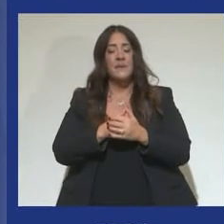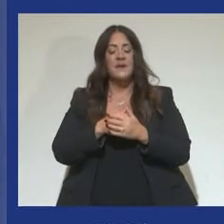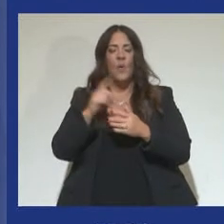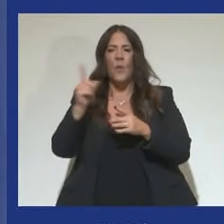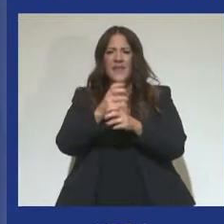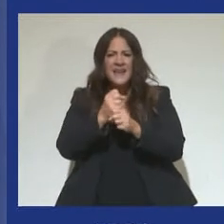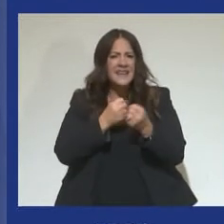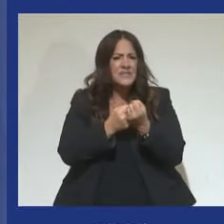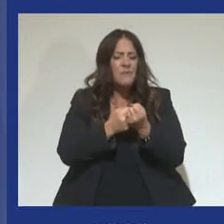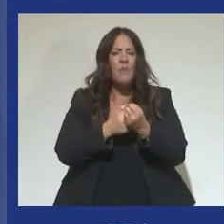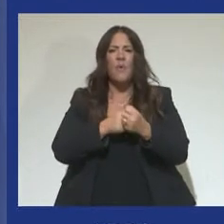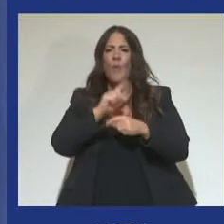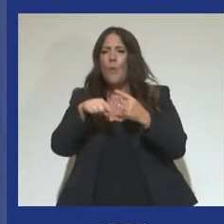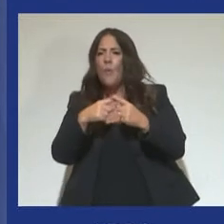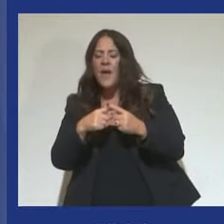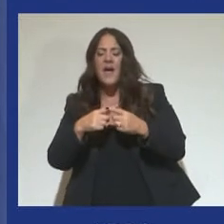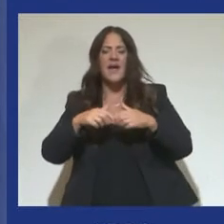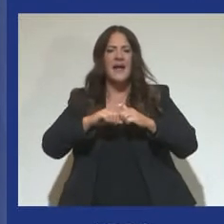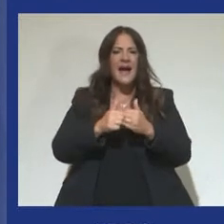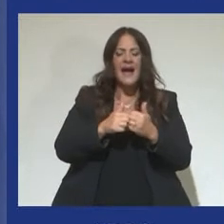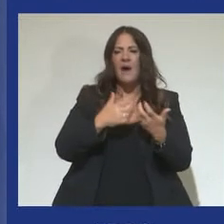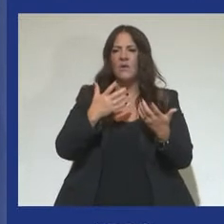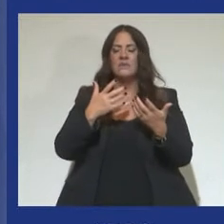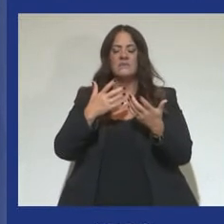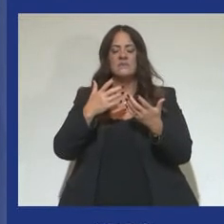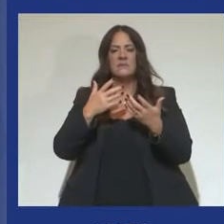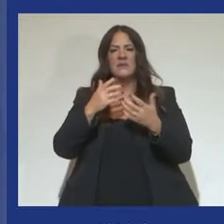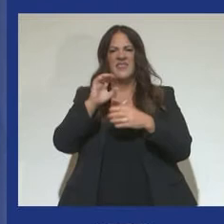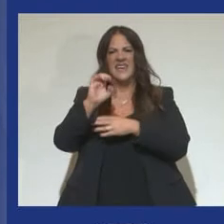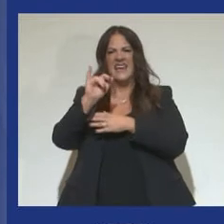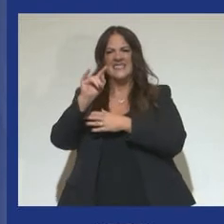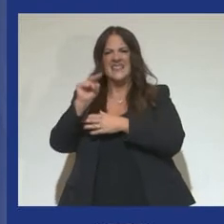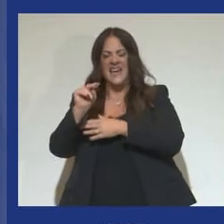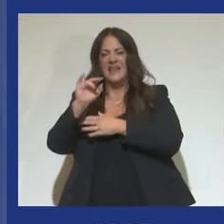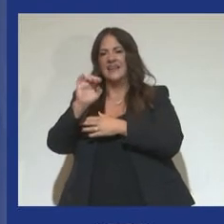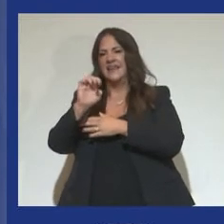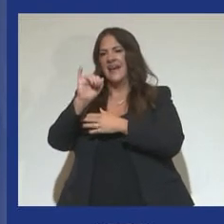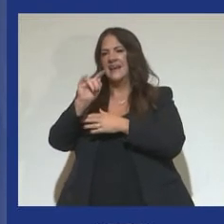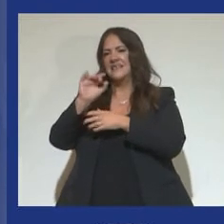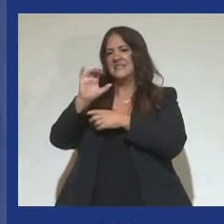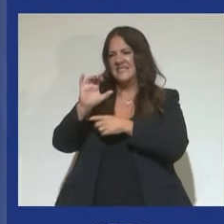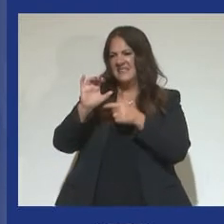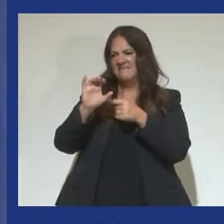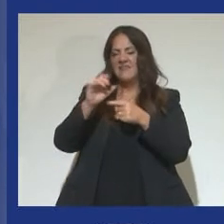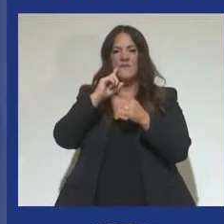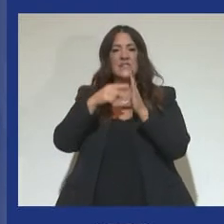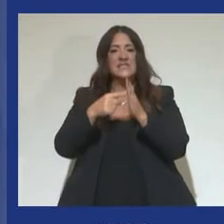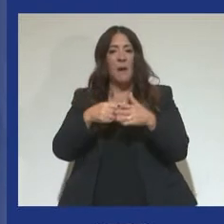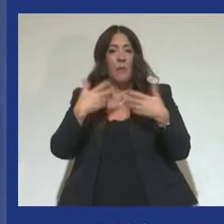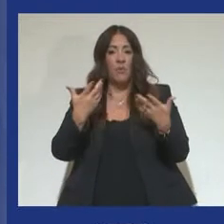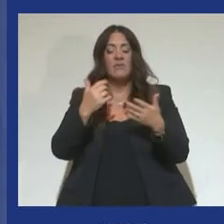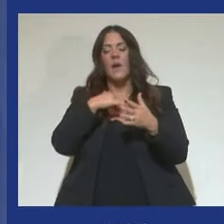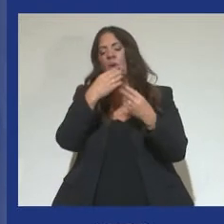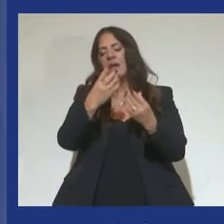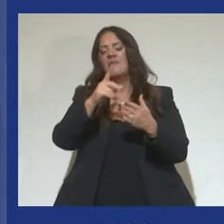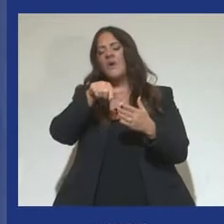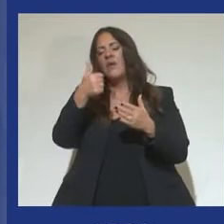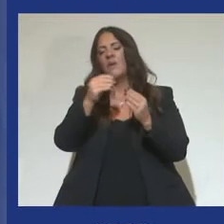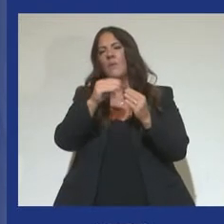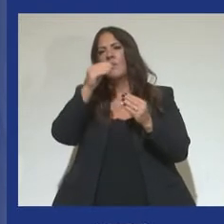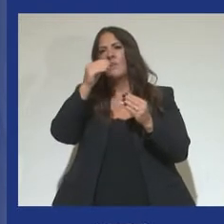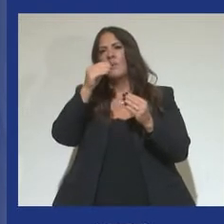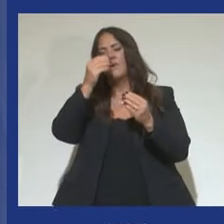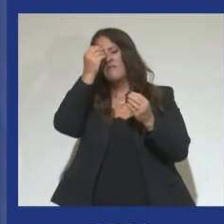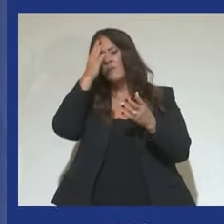elegibilidad para aquí para acceder a diferentes recursos y planes y les daré más información de eso